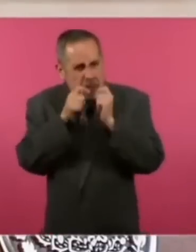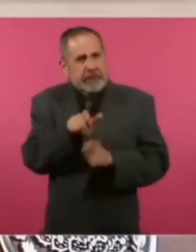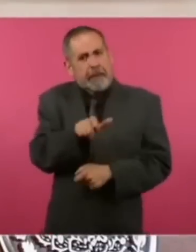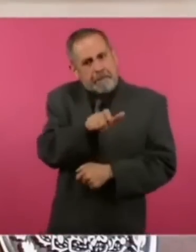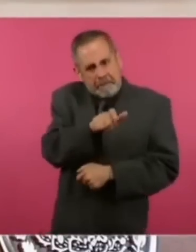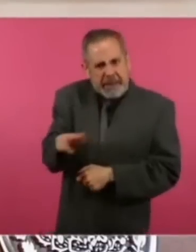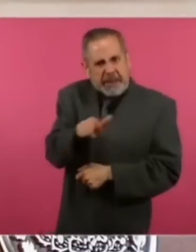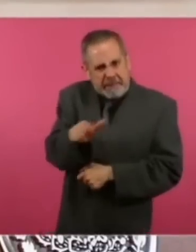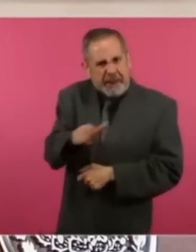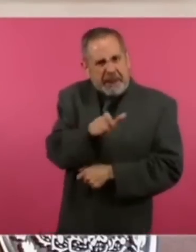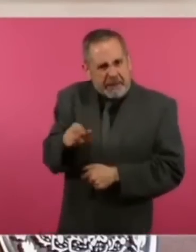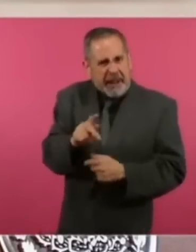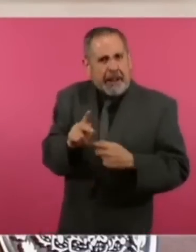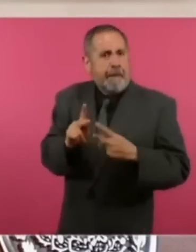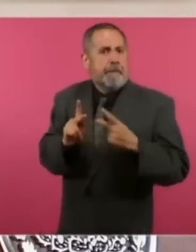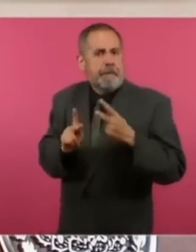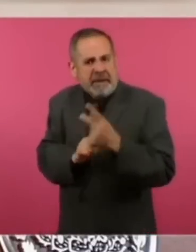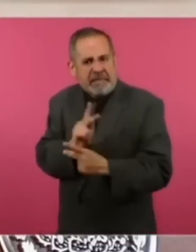pagar